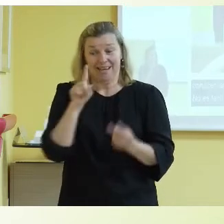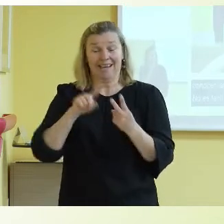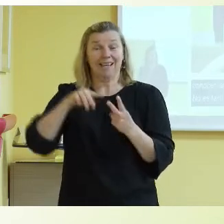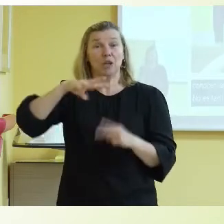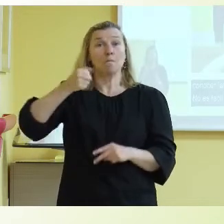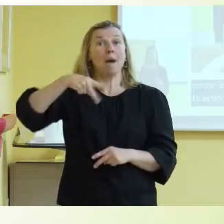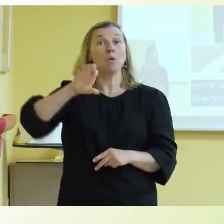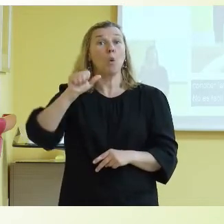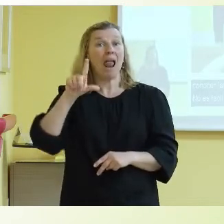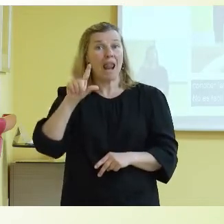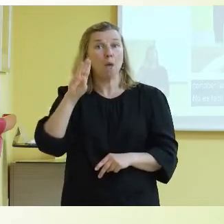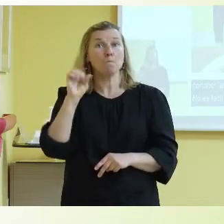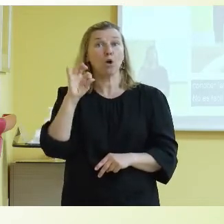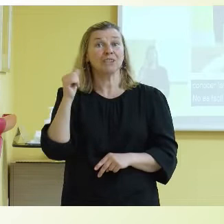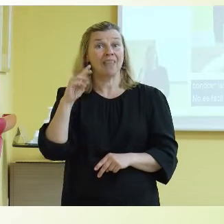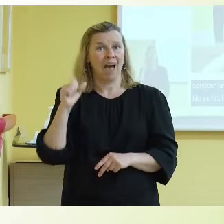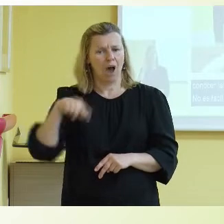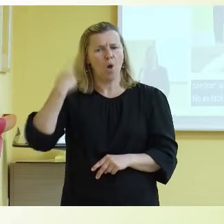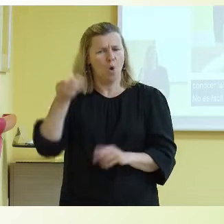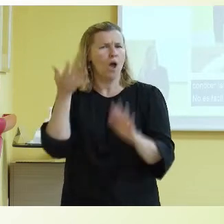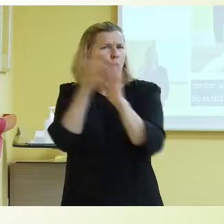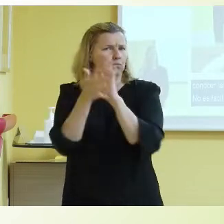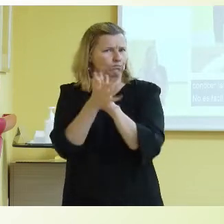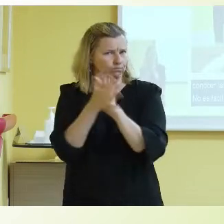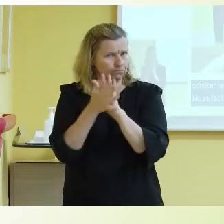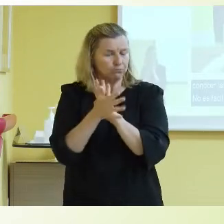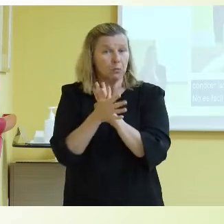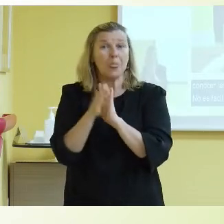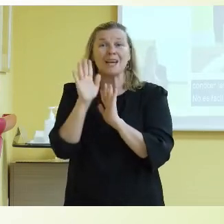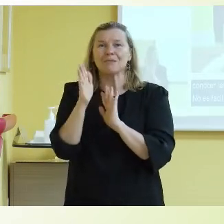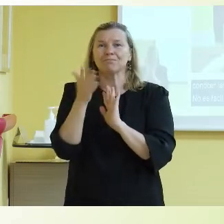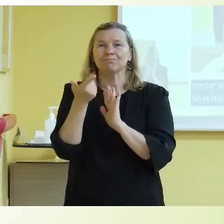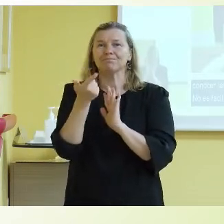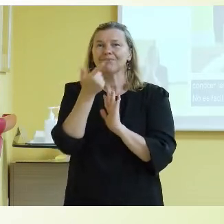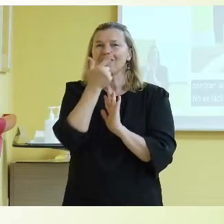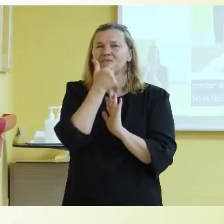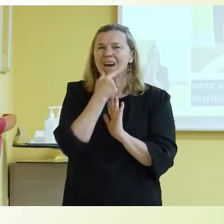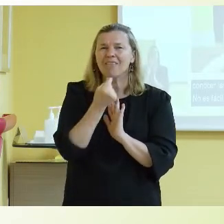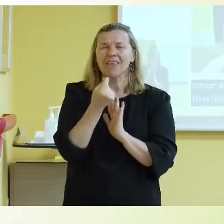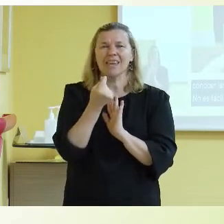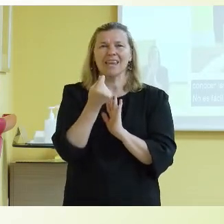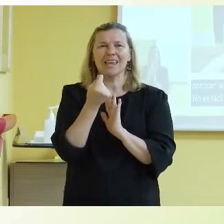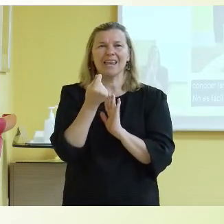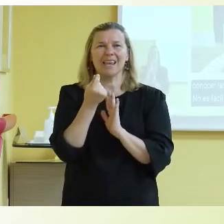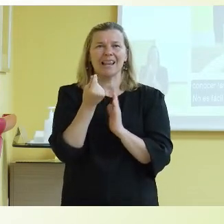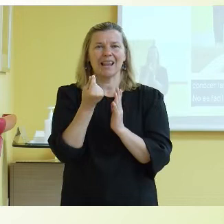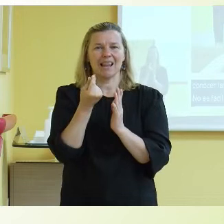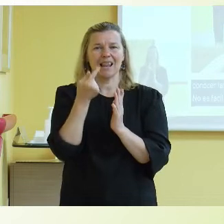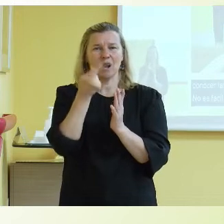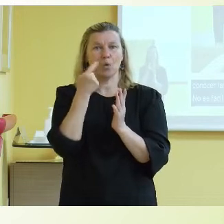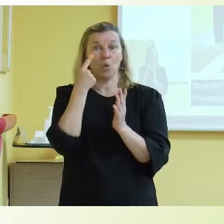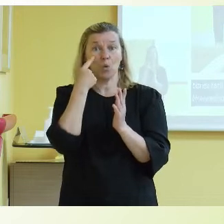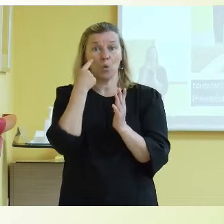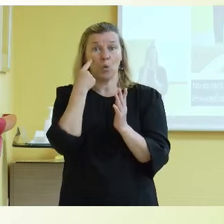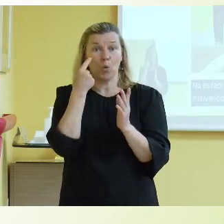Posada, luego seguro que en su intervención os lo va a comentar, pero no es fácil el poder llegar a un espectro de 6.000